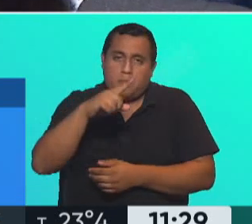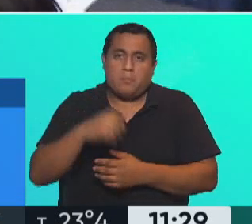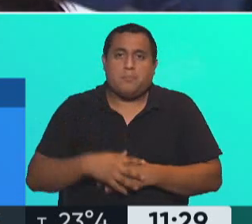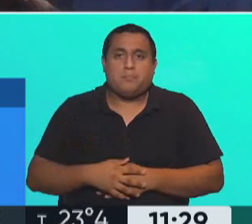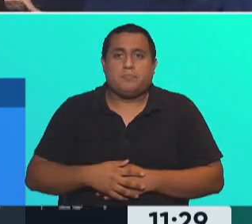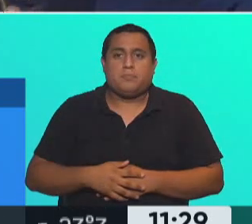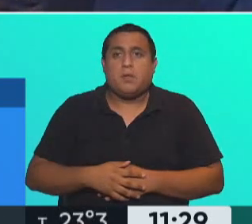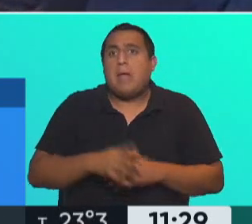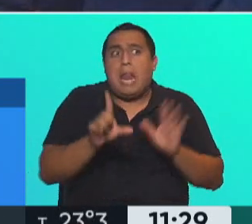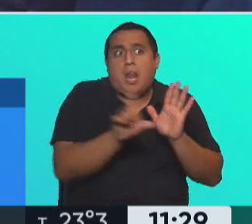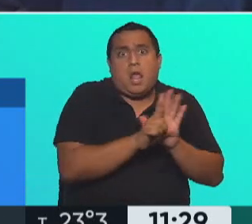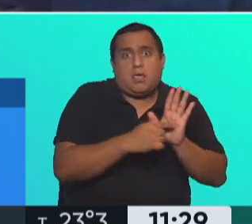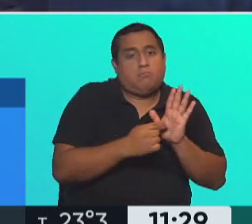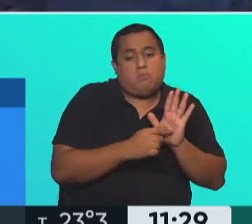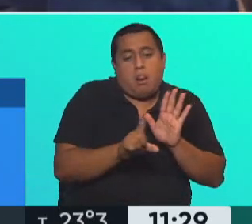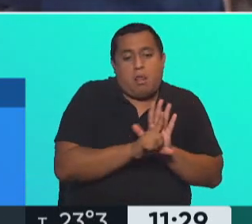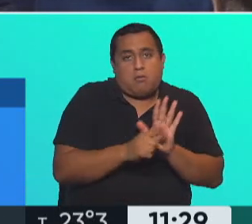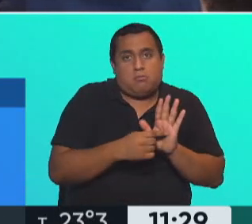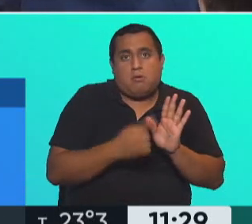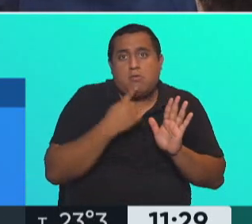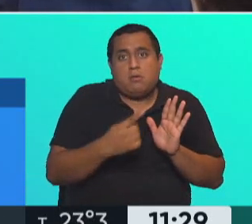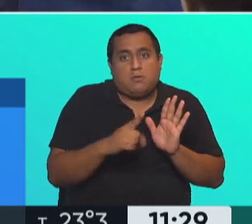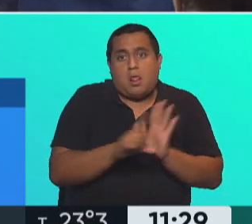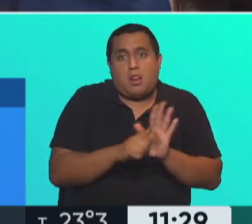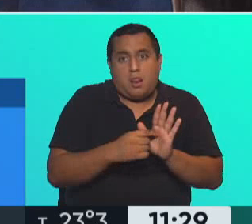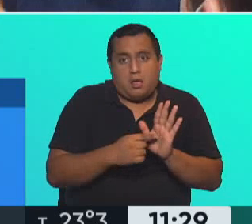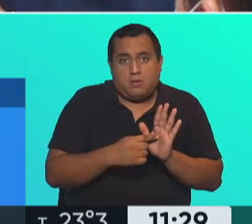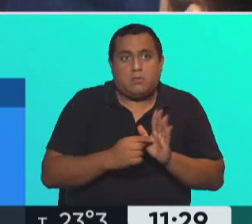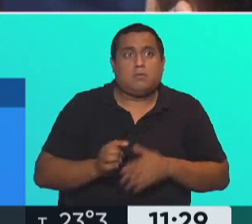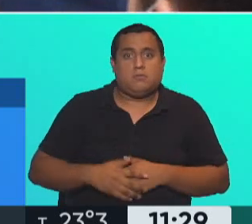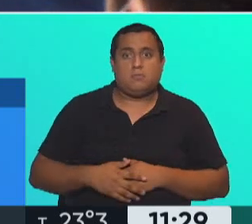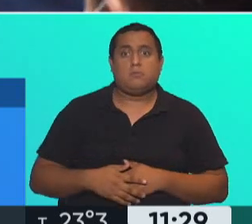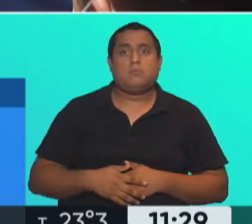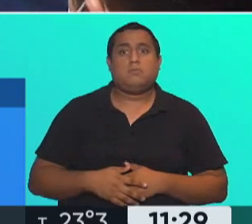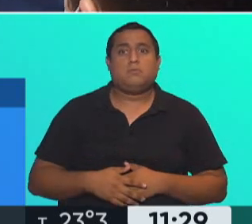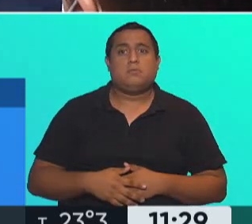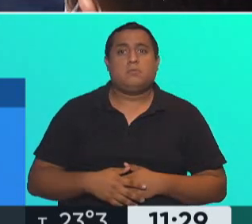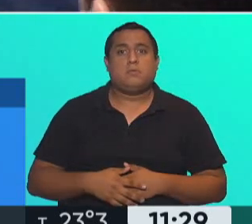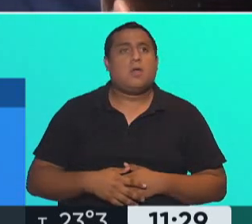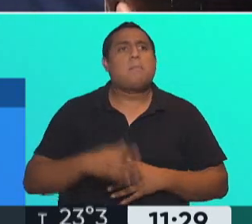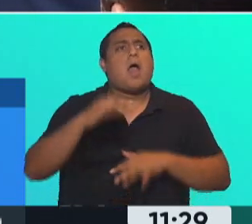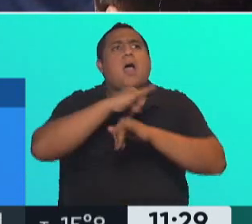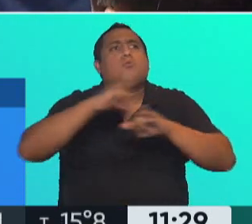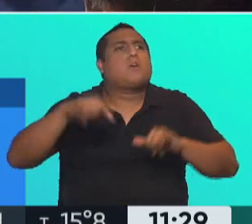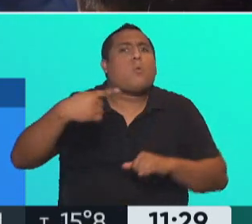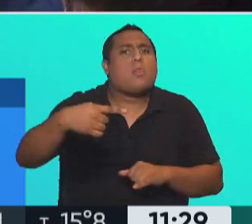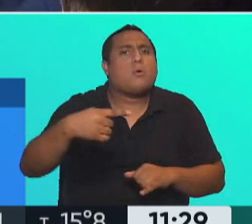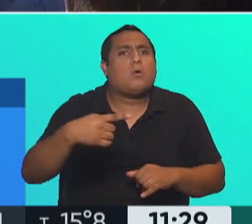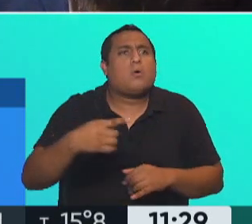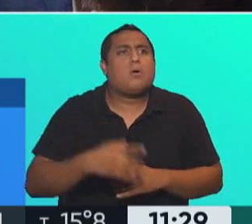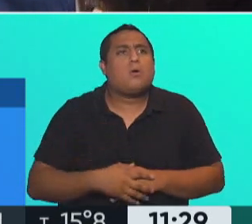supuesto, eso por ley es así, es lo que establece la ley de fortalecimiento de la sostenibilidad de la deuda pública. ¿Cuándo se anuncia, ministro? ¿Cuándo se anuncia el